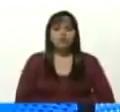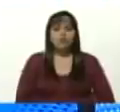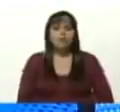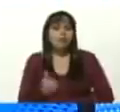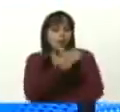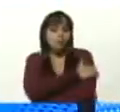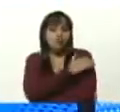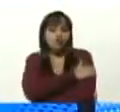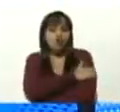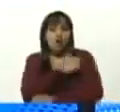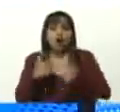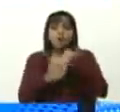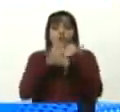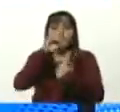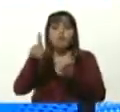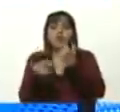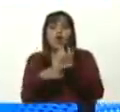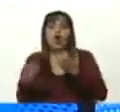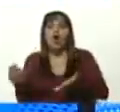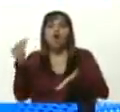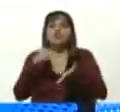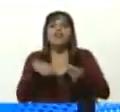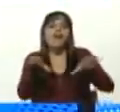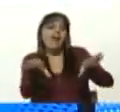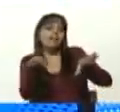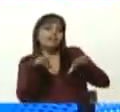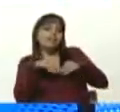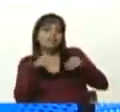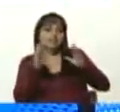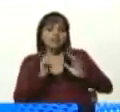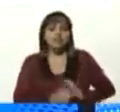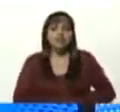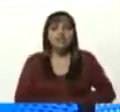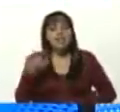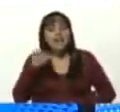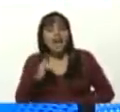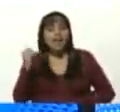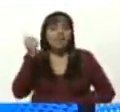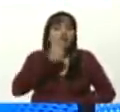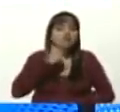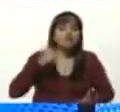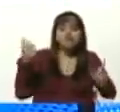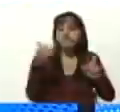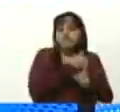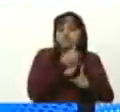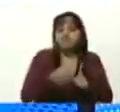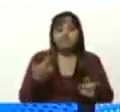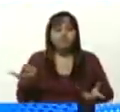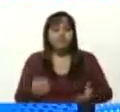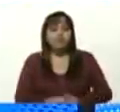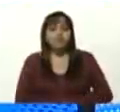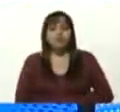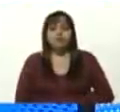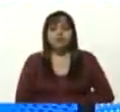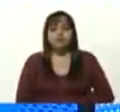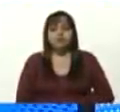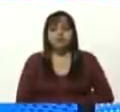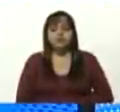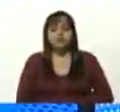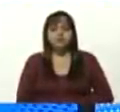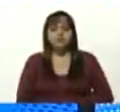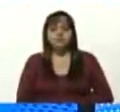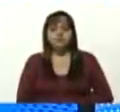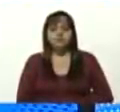oposición guaidocista vuelva a sus aventuras violentas de conspiración, de daño.